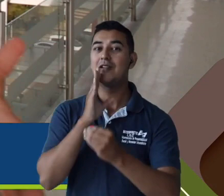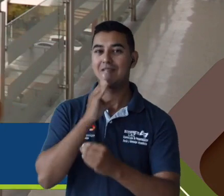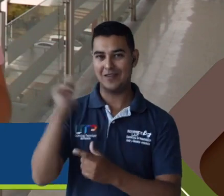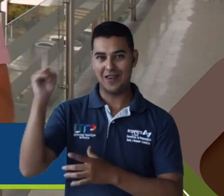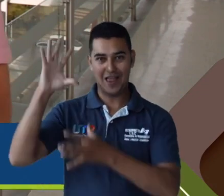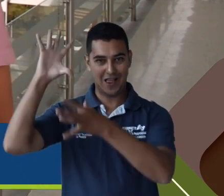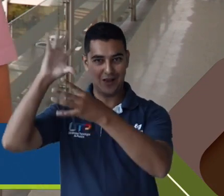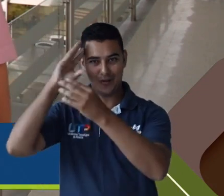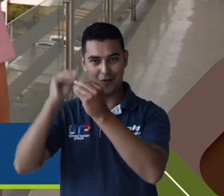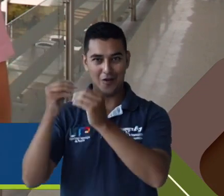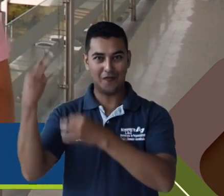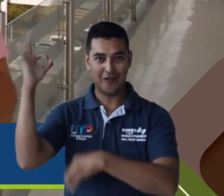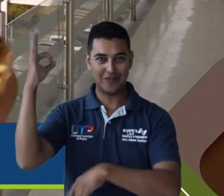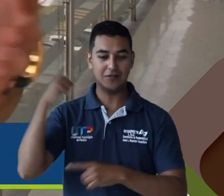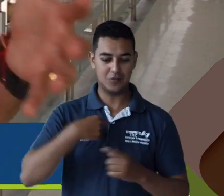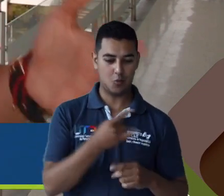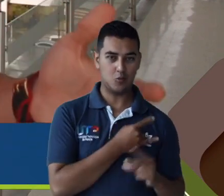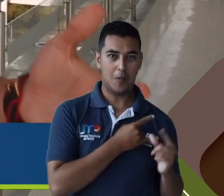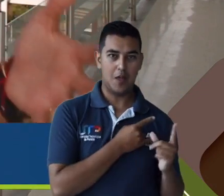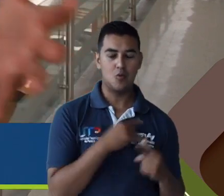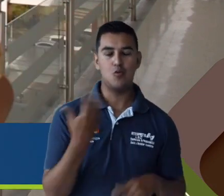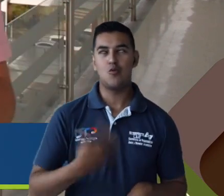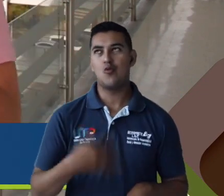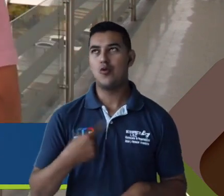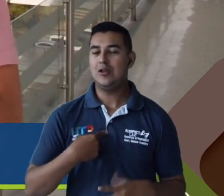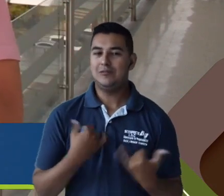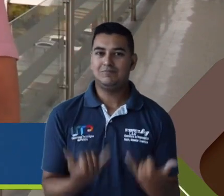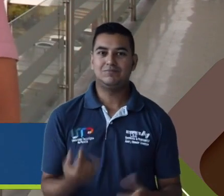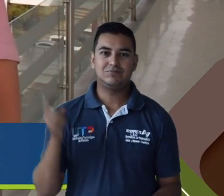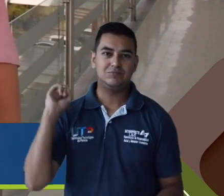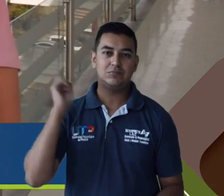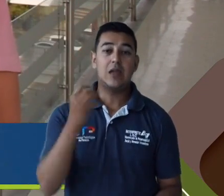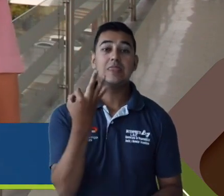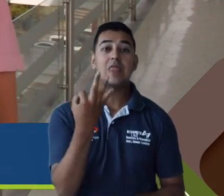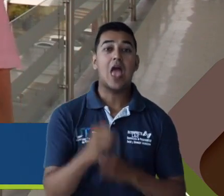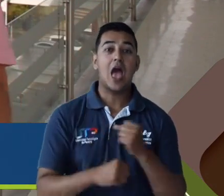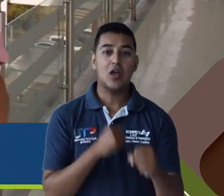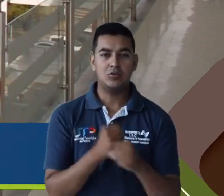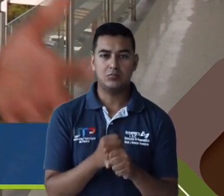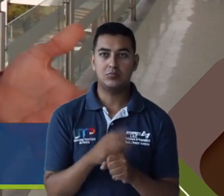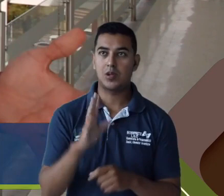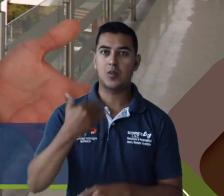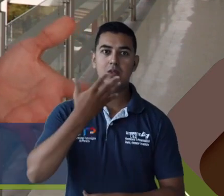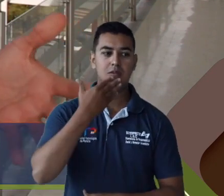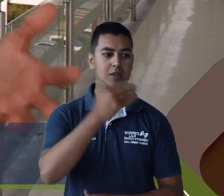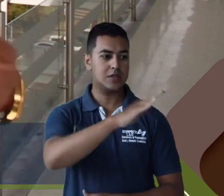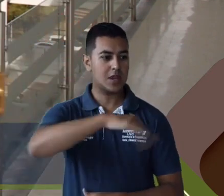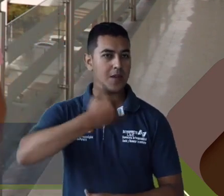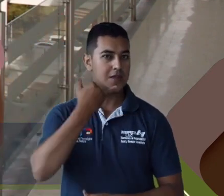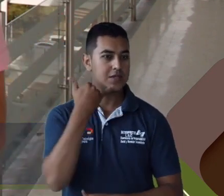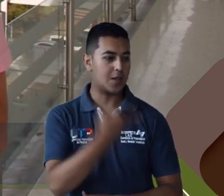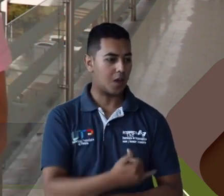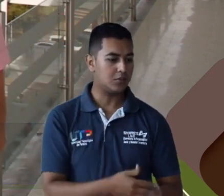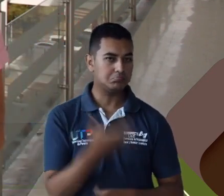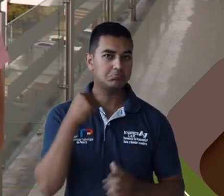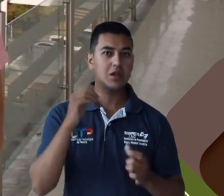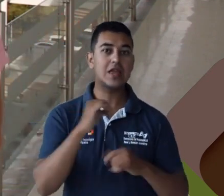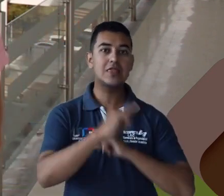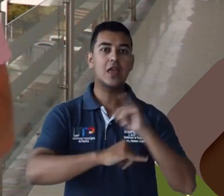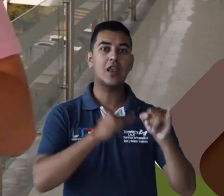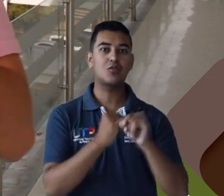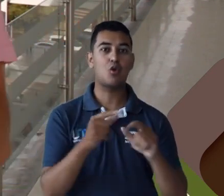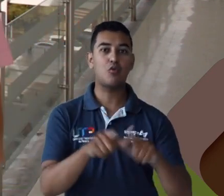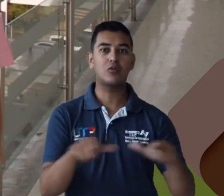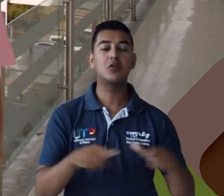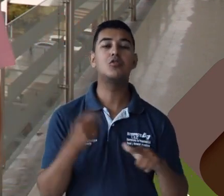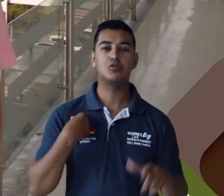la Alianza Francesa y la UTP, del cual hago parte durante 3 años hasta que recibo una llamada a la Oficina de Relaciones Internacionales